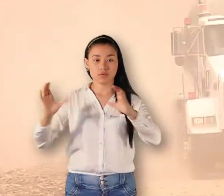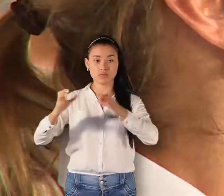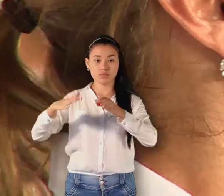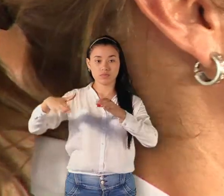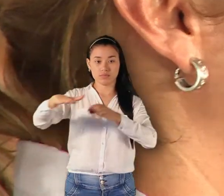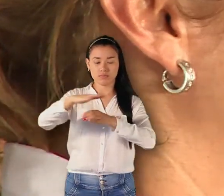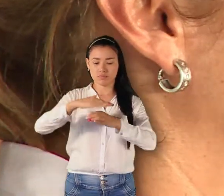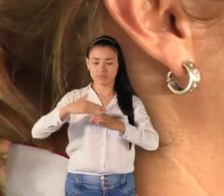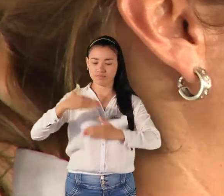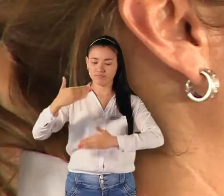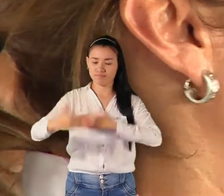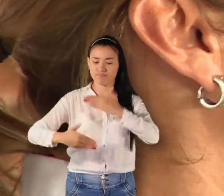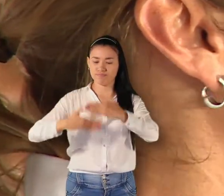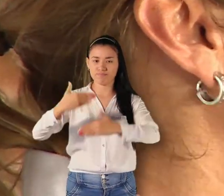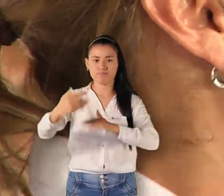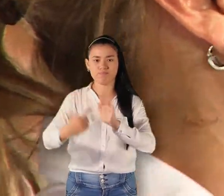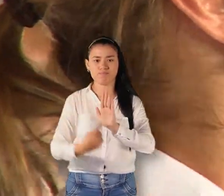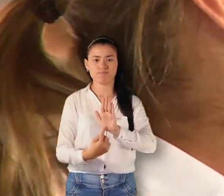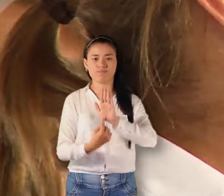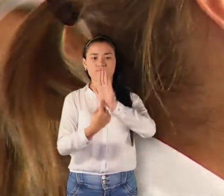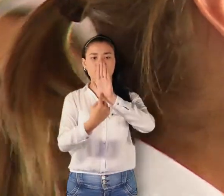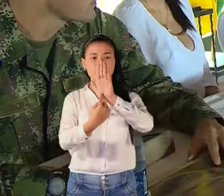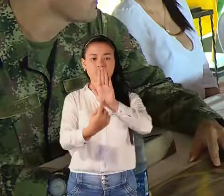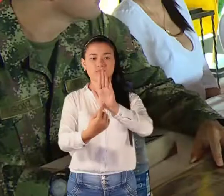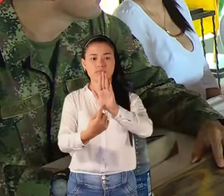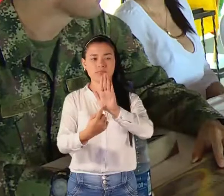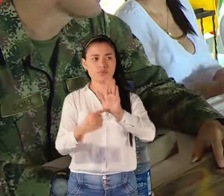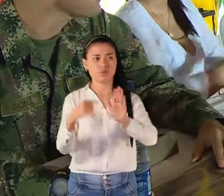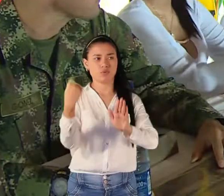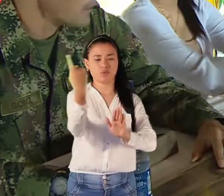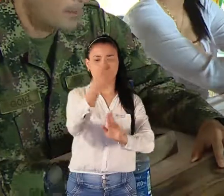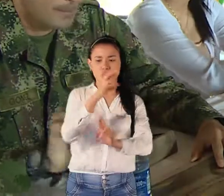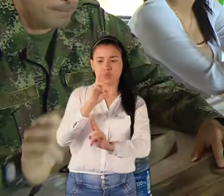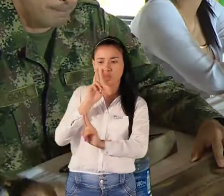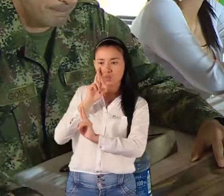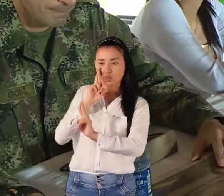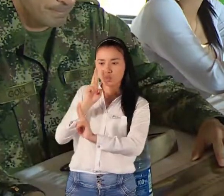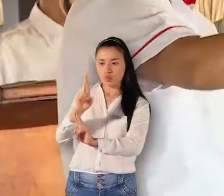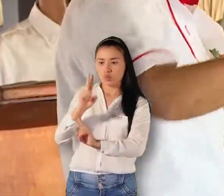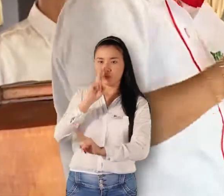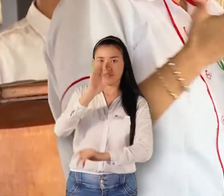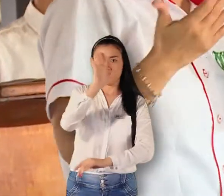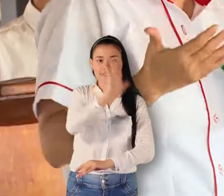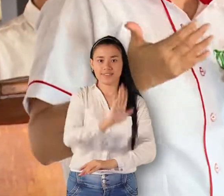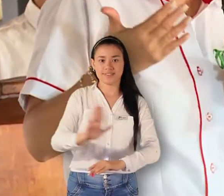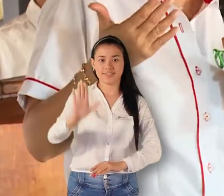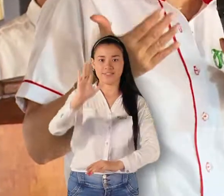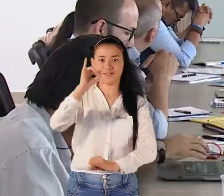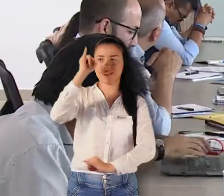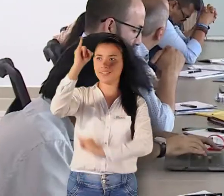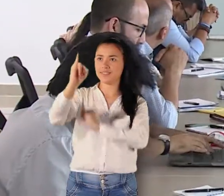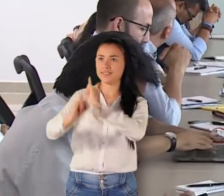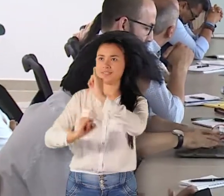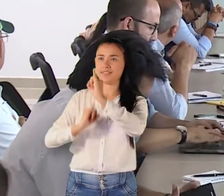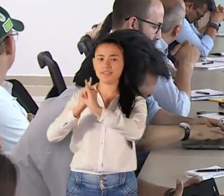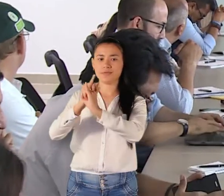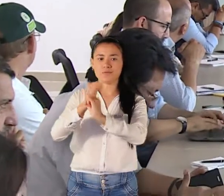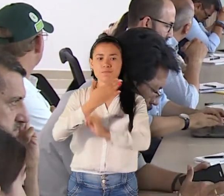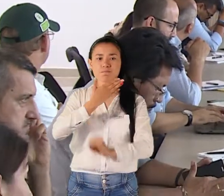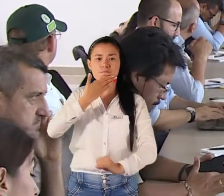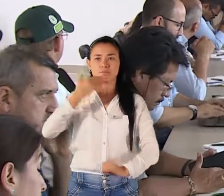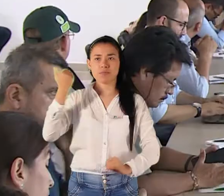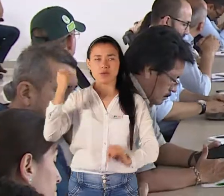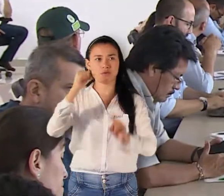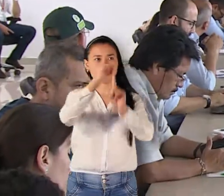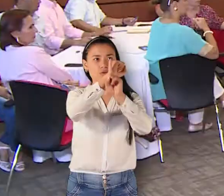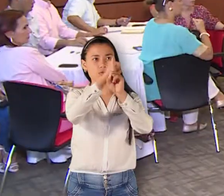aportaron enriquecedores insumos para la estructuración de este plan de desarrollo que nos impone el reto de ganar